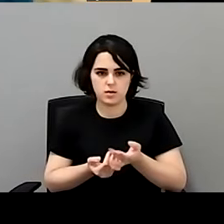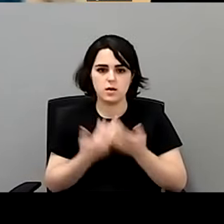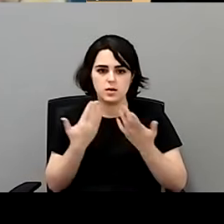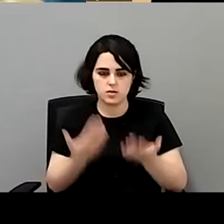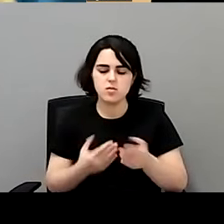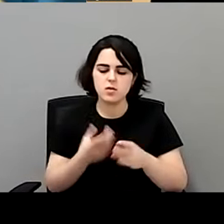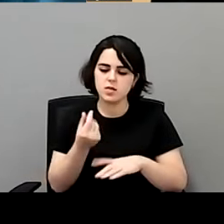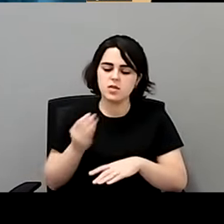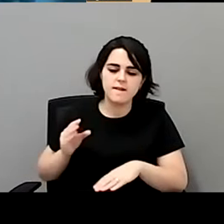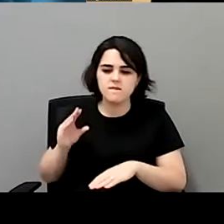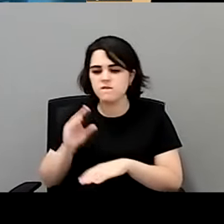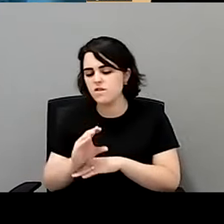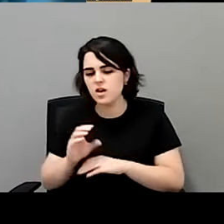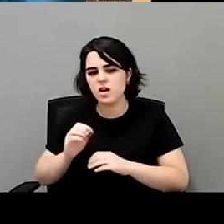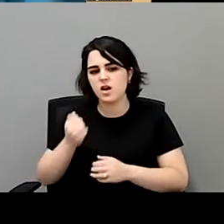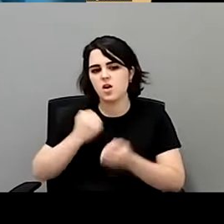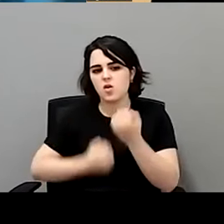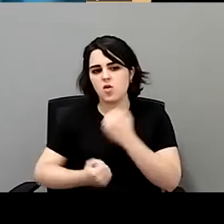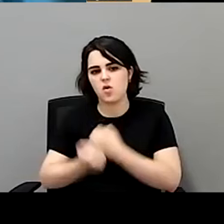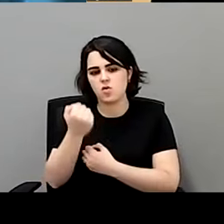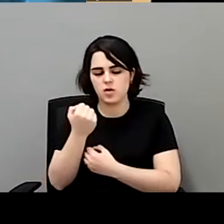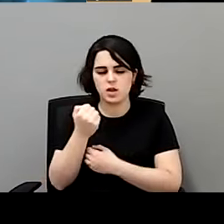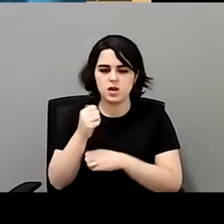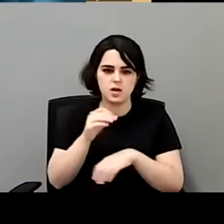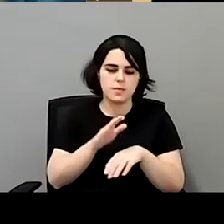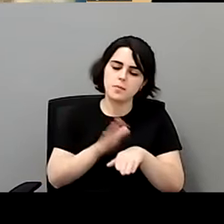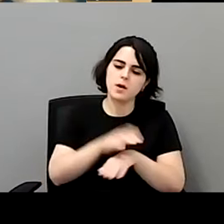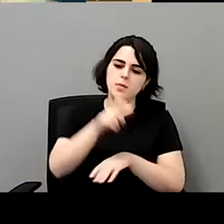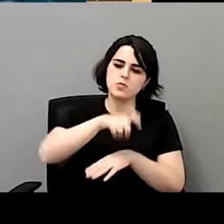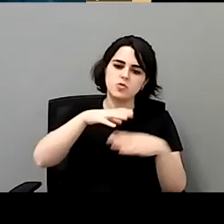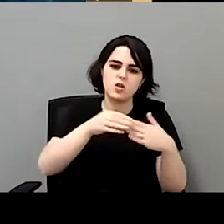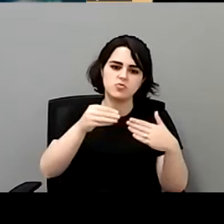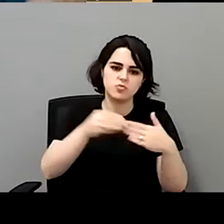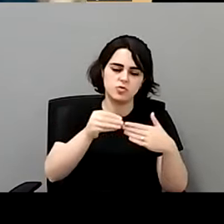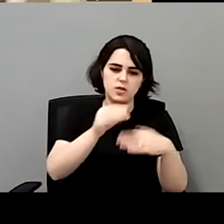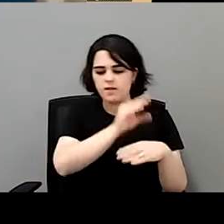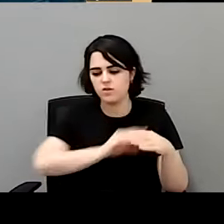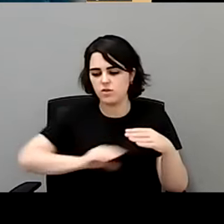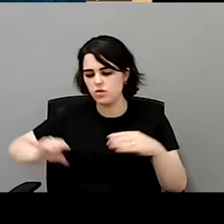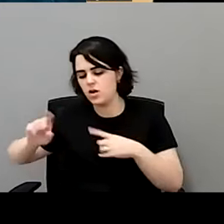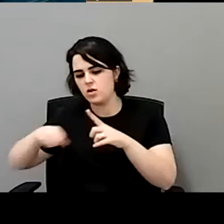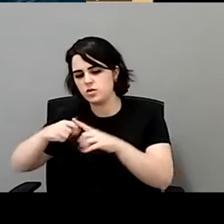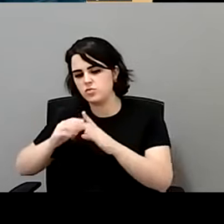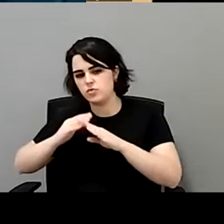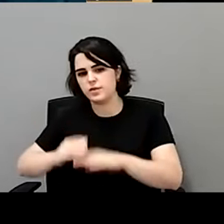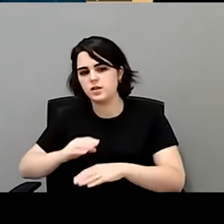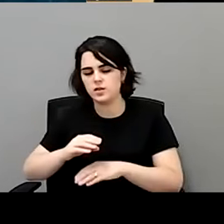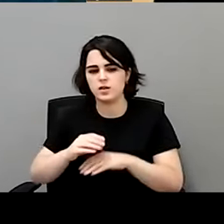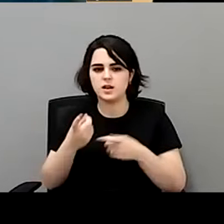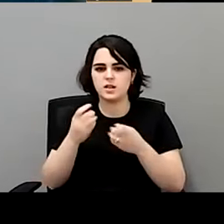prestaciones económicas a la persona usuaria suficiente para cubrir